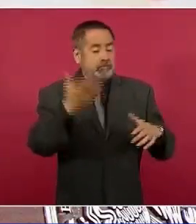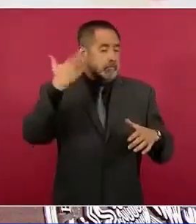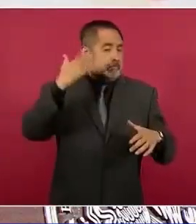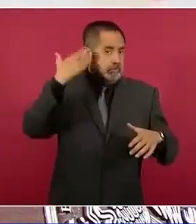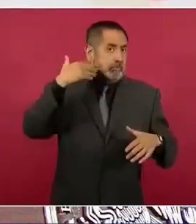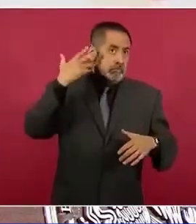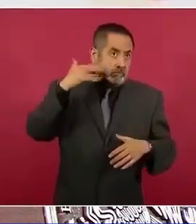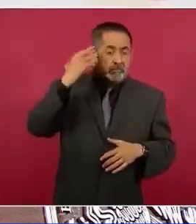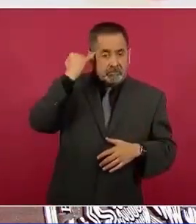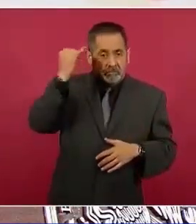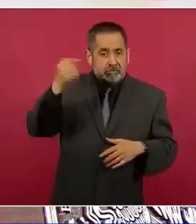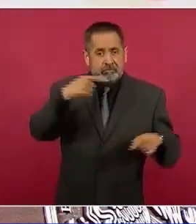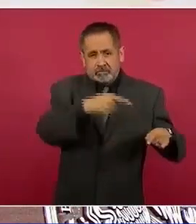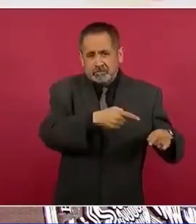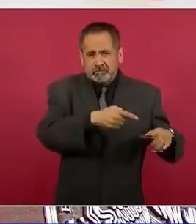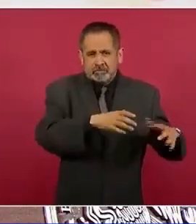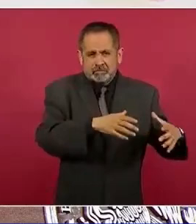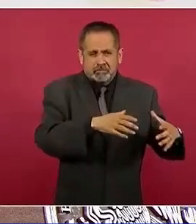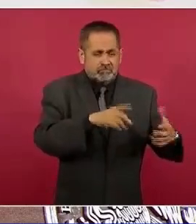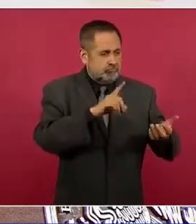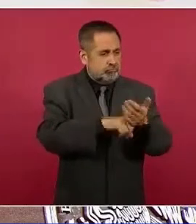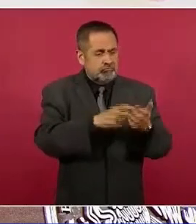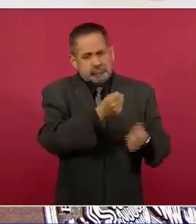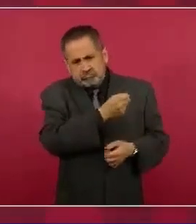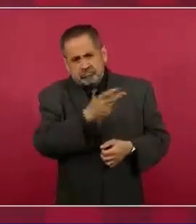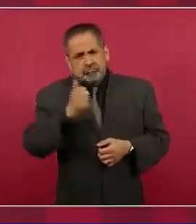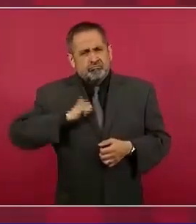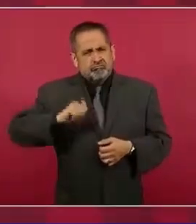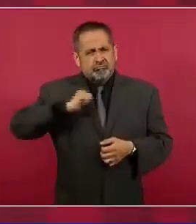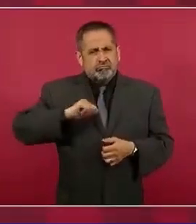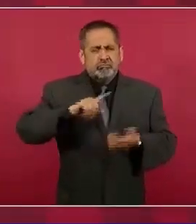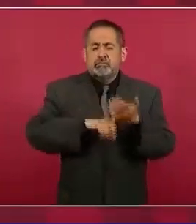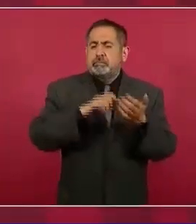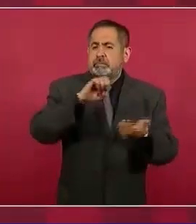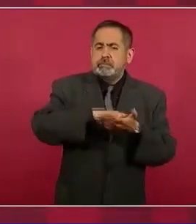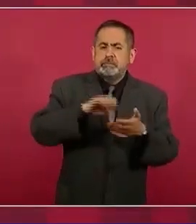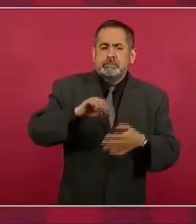Incluso gente lúcida como Justo Sierra